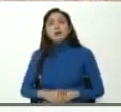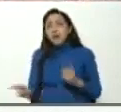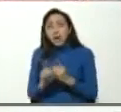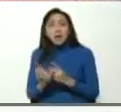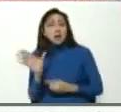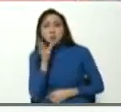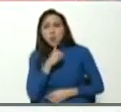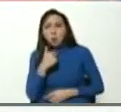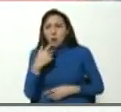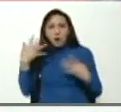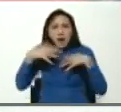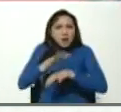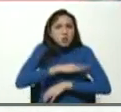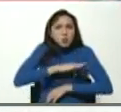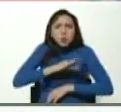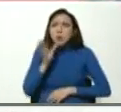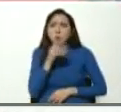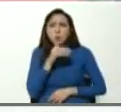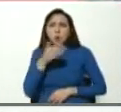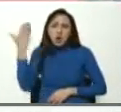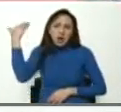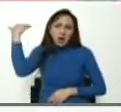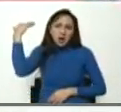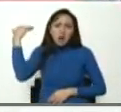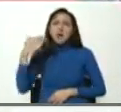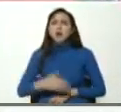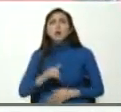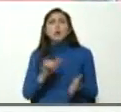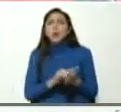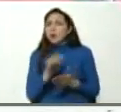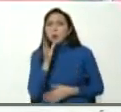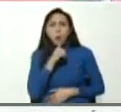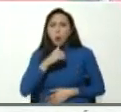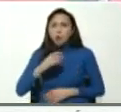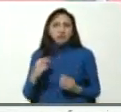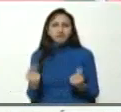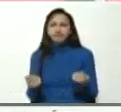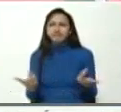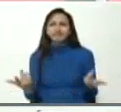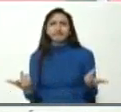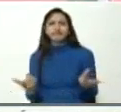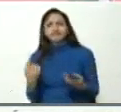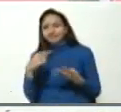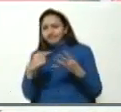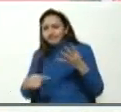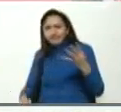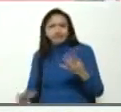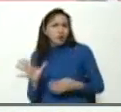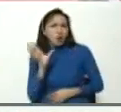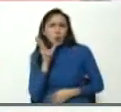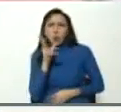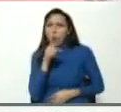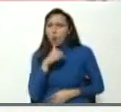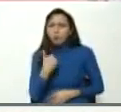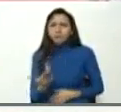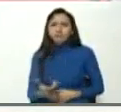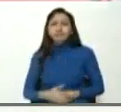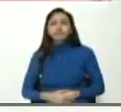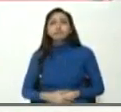de entonces no existía whatsapp telegram signal twitter